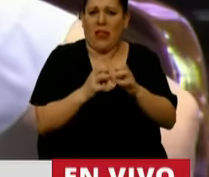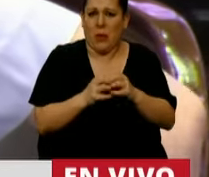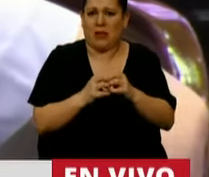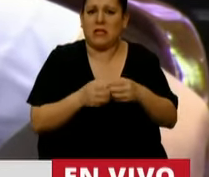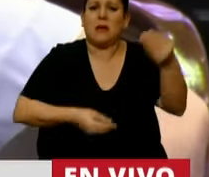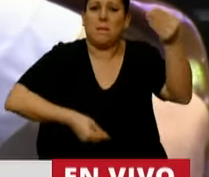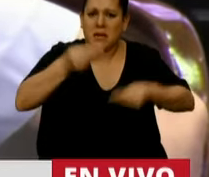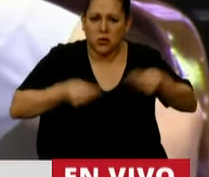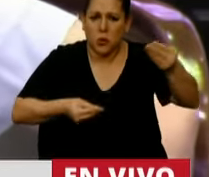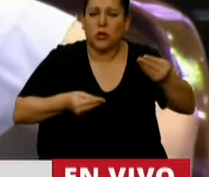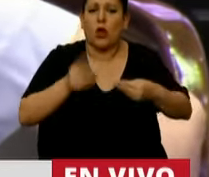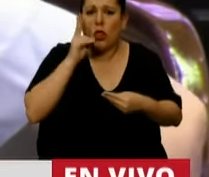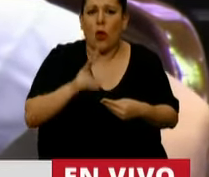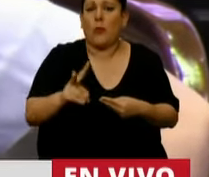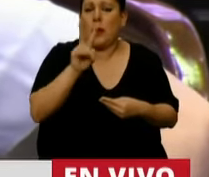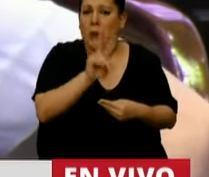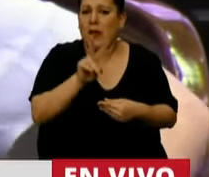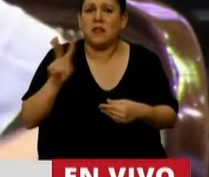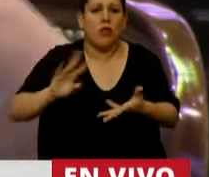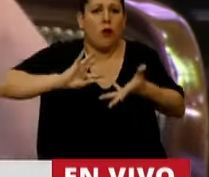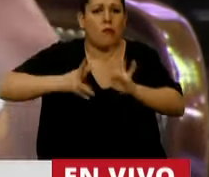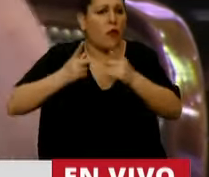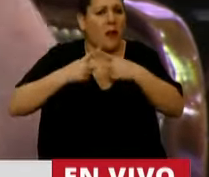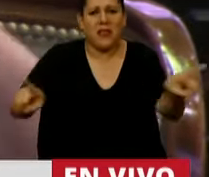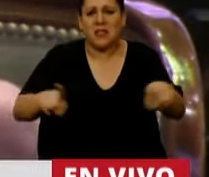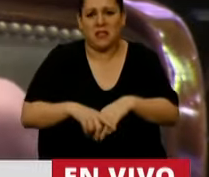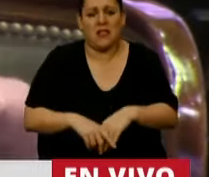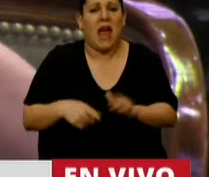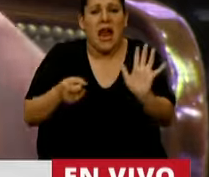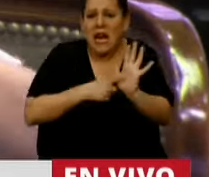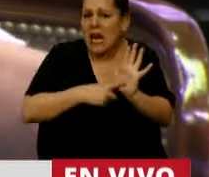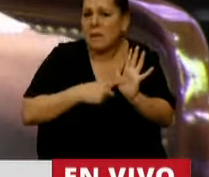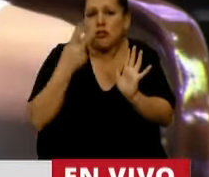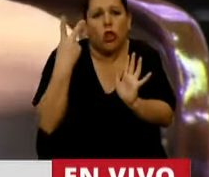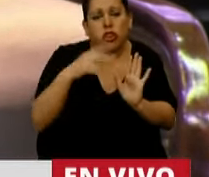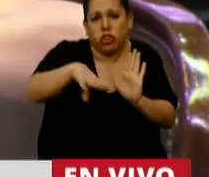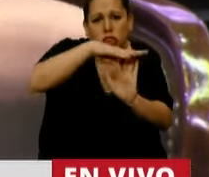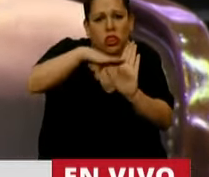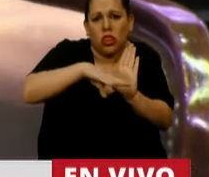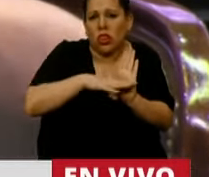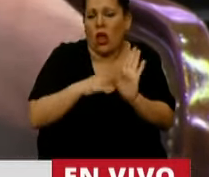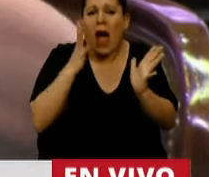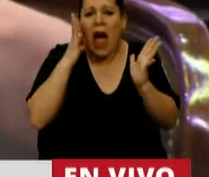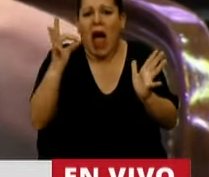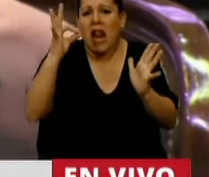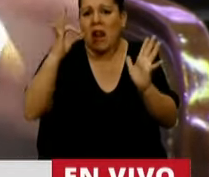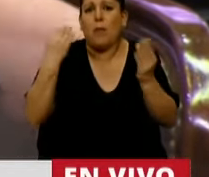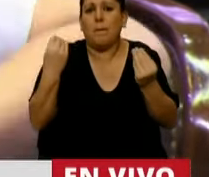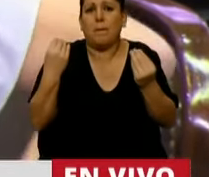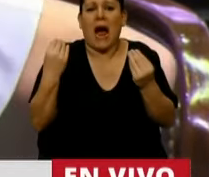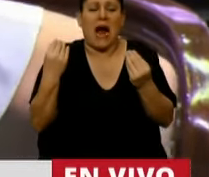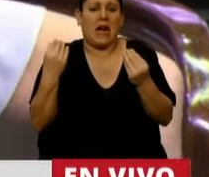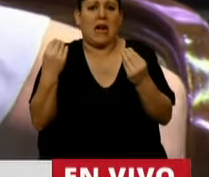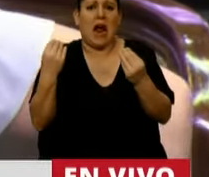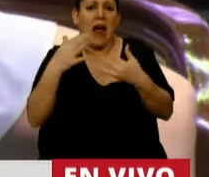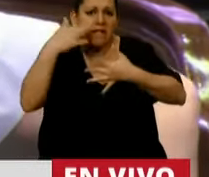el presupuesto 2022 de otro modo, con reglas, dos mínimas para tener un piso mínimo con las democracias federales que lo